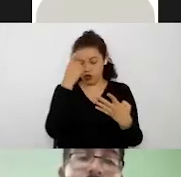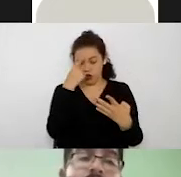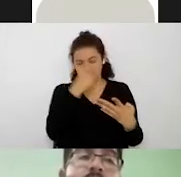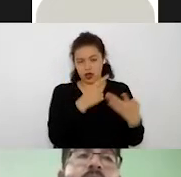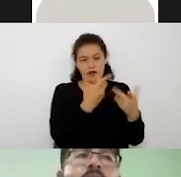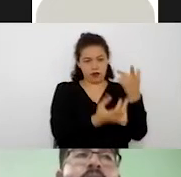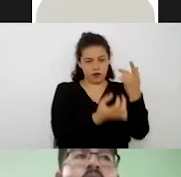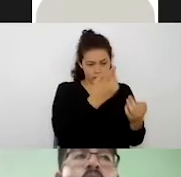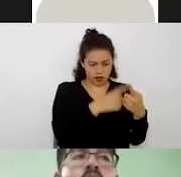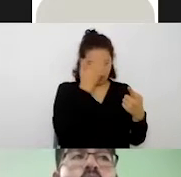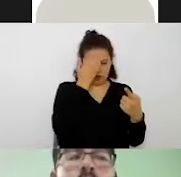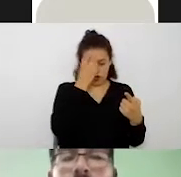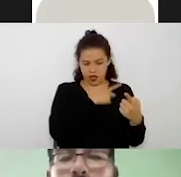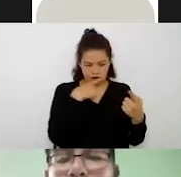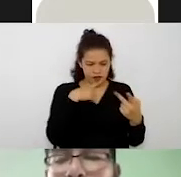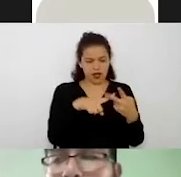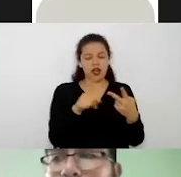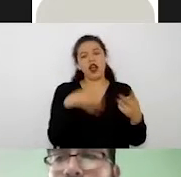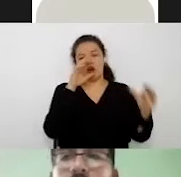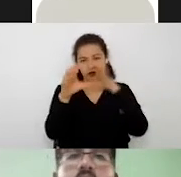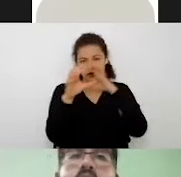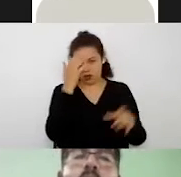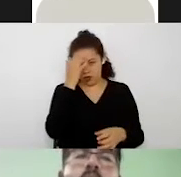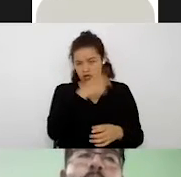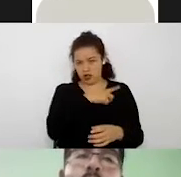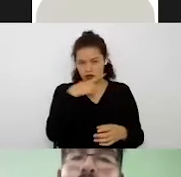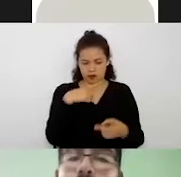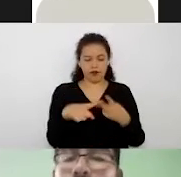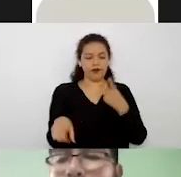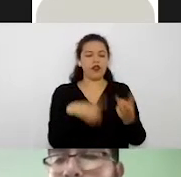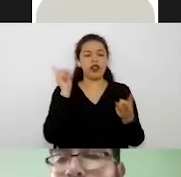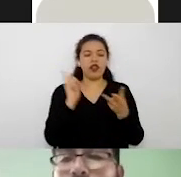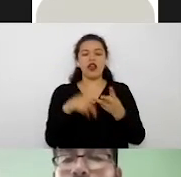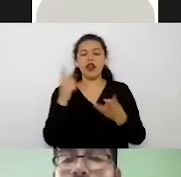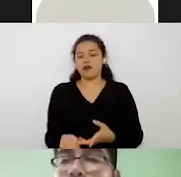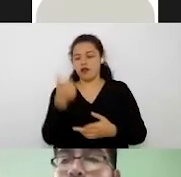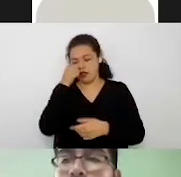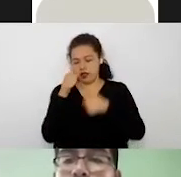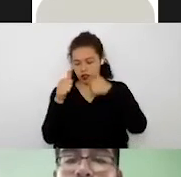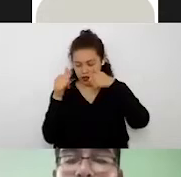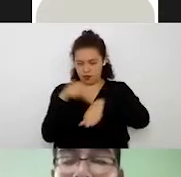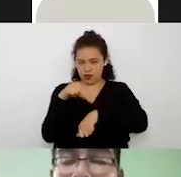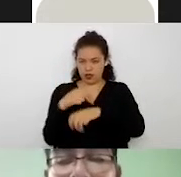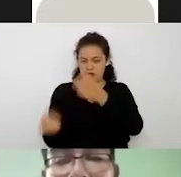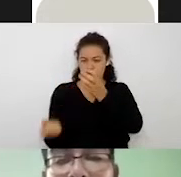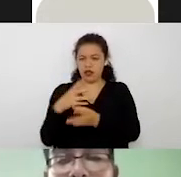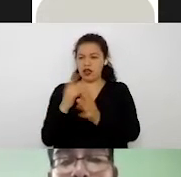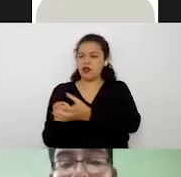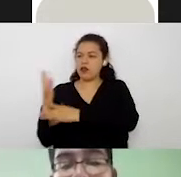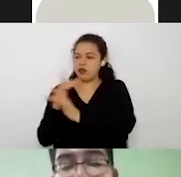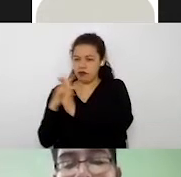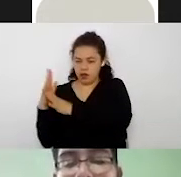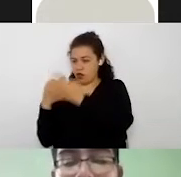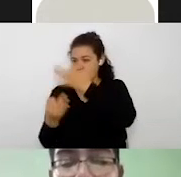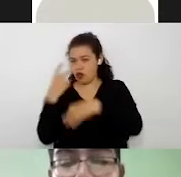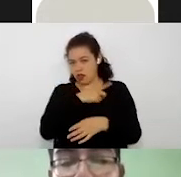combate de incendios, como de comunicación, como de primeros auxilios, como de evacuación y repliegue.